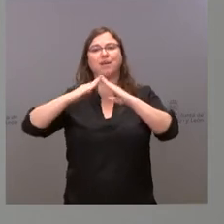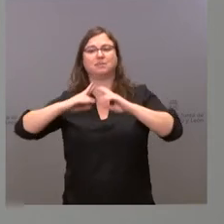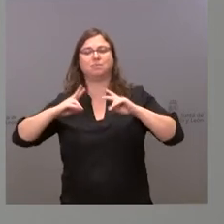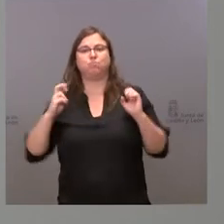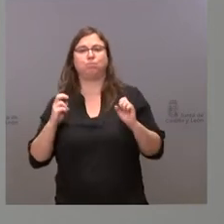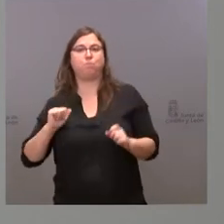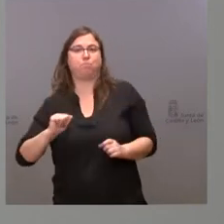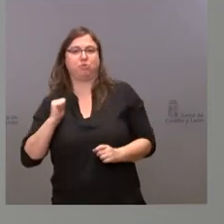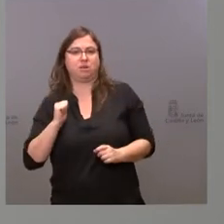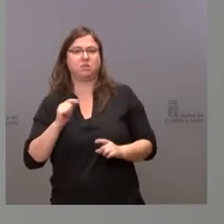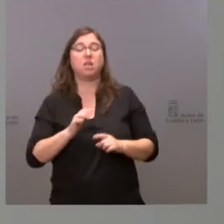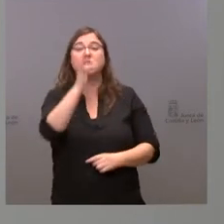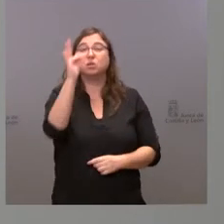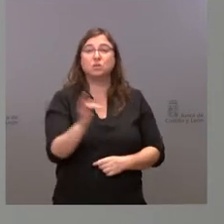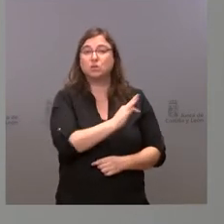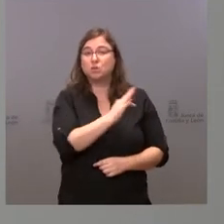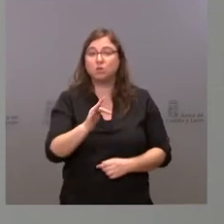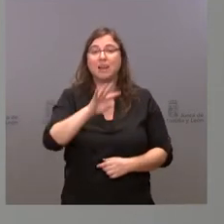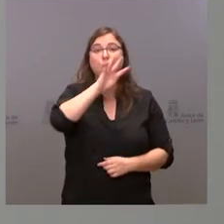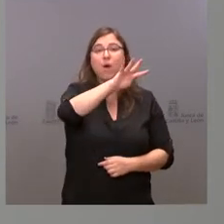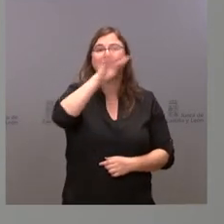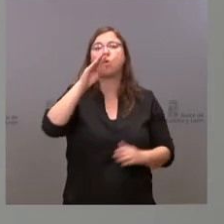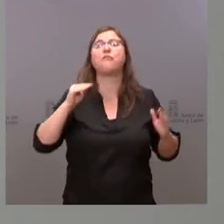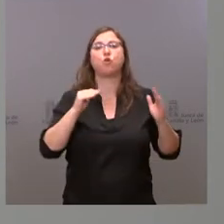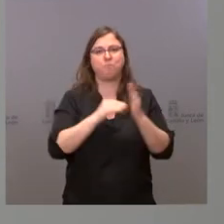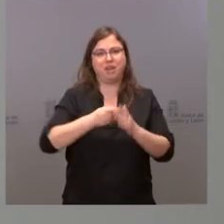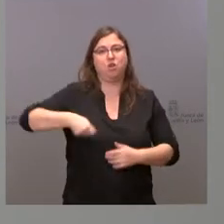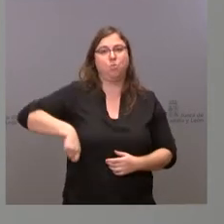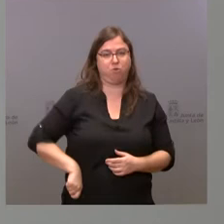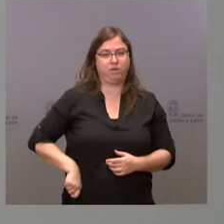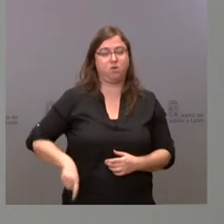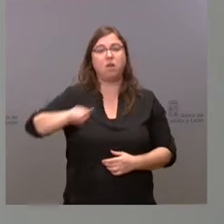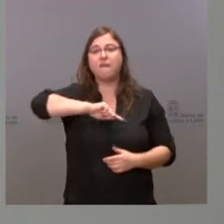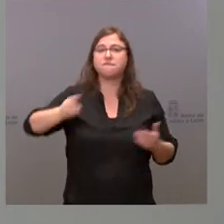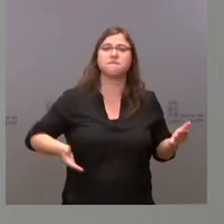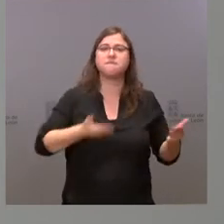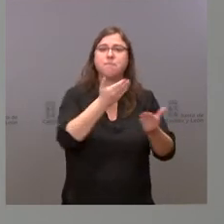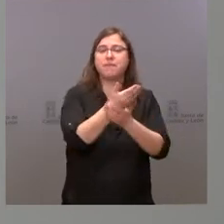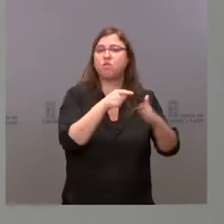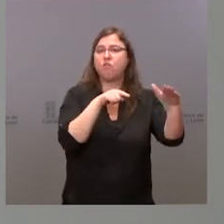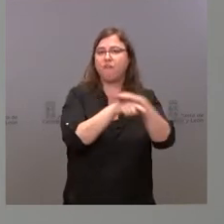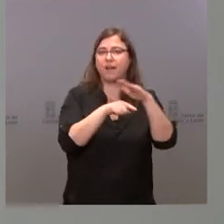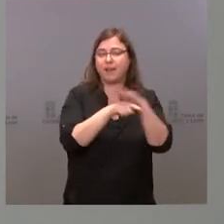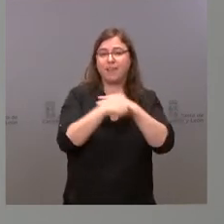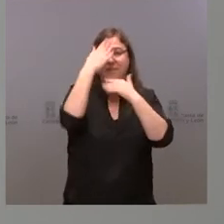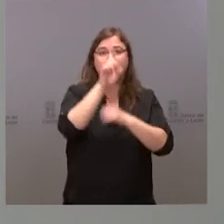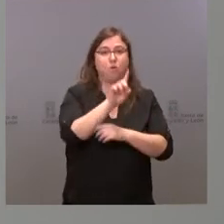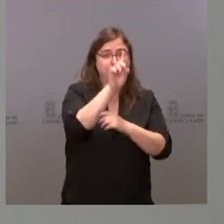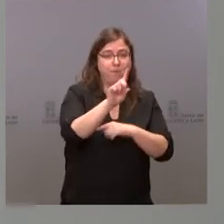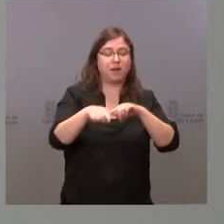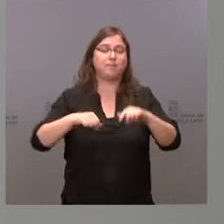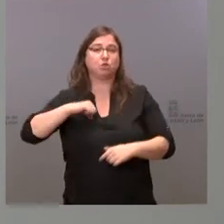sobre una total de la plantilla de 44.000 y hemos pedido a la cada una de las gerencias tanto de atención primaria como de atención hospitalaria